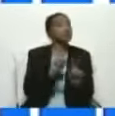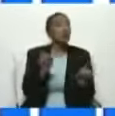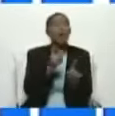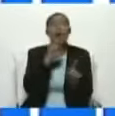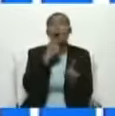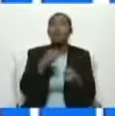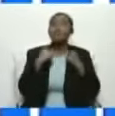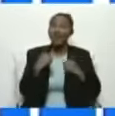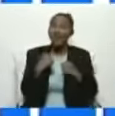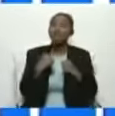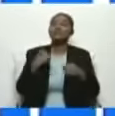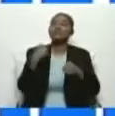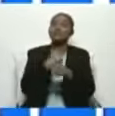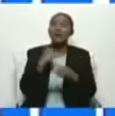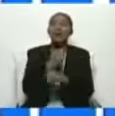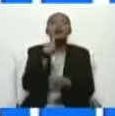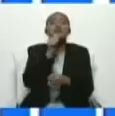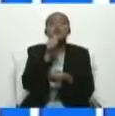consiguió? Maduro.